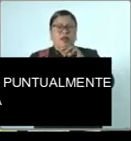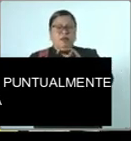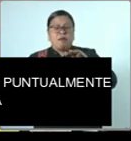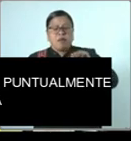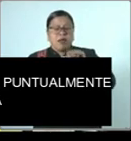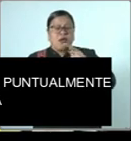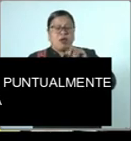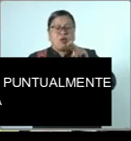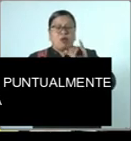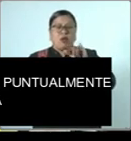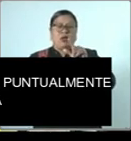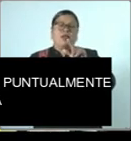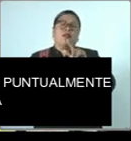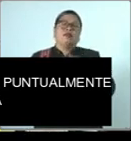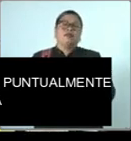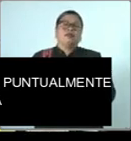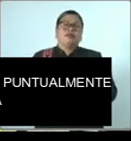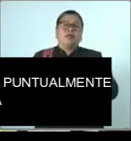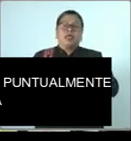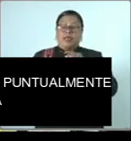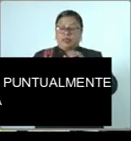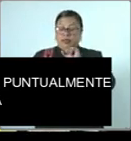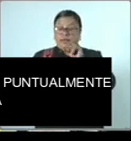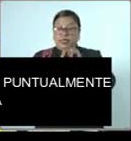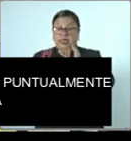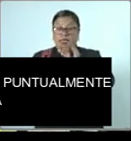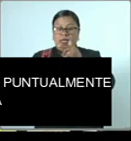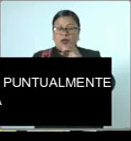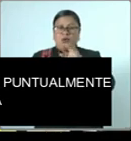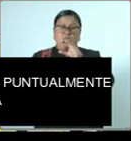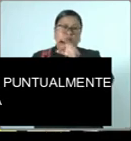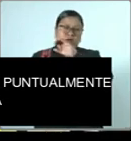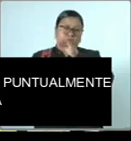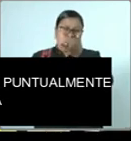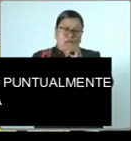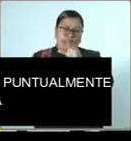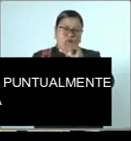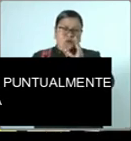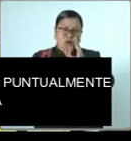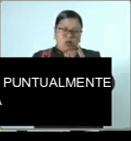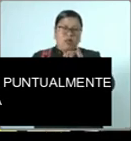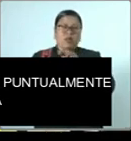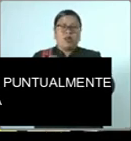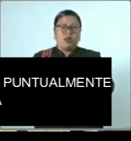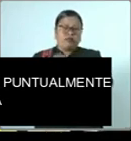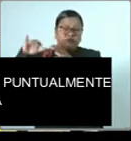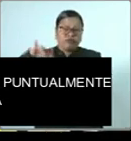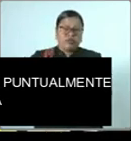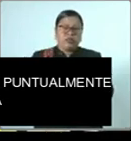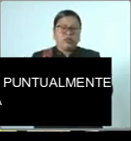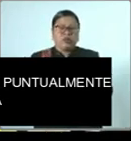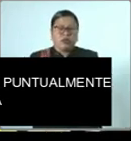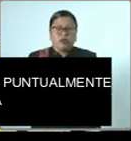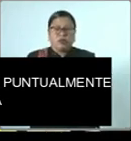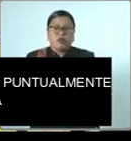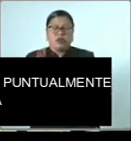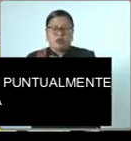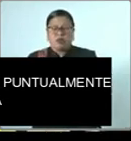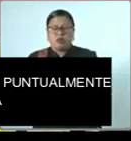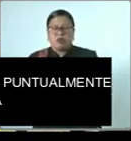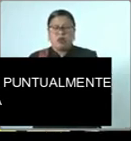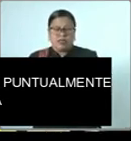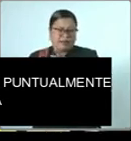Macuiltianguis. En Santiago Jiacuí tenemos el deslave en uno de los accesos a la comunidad que se